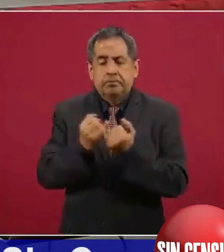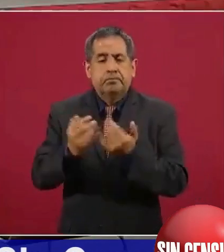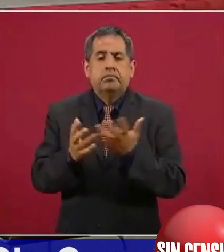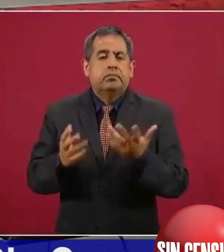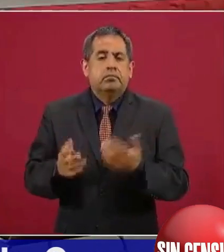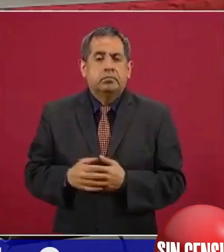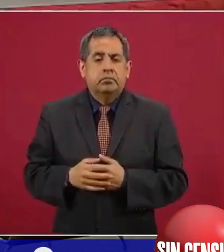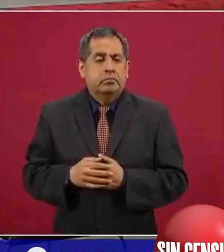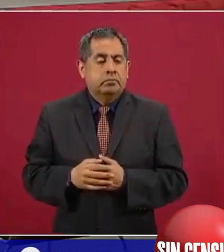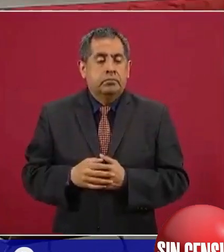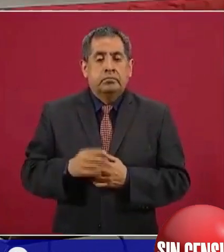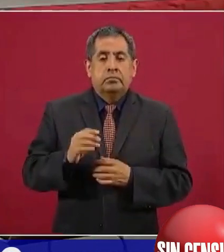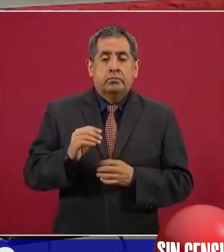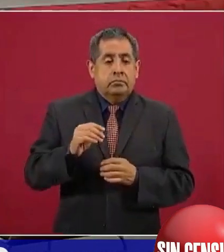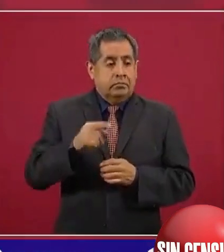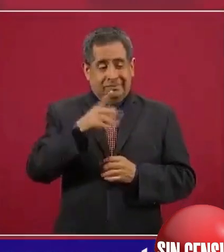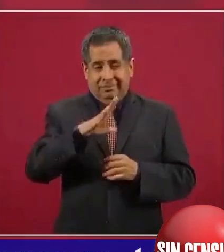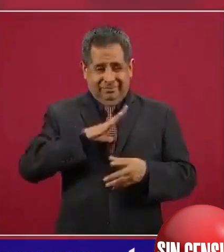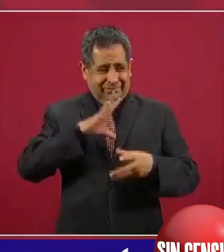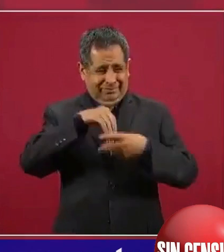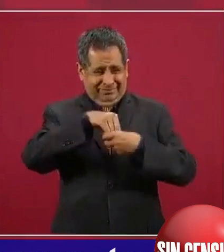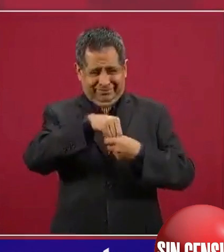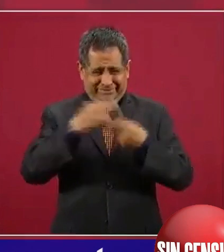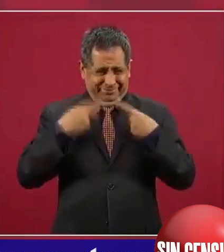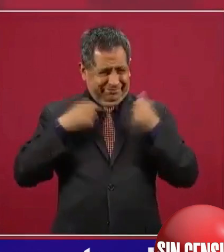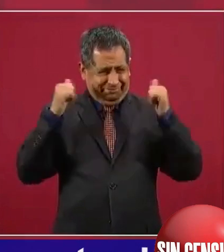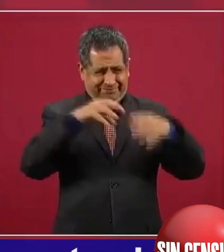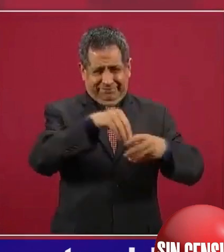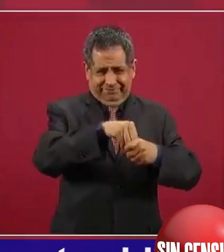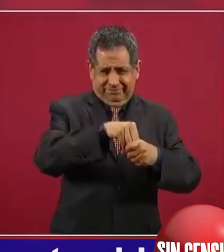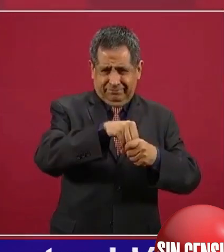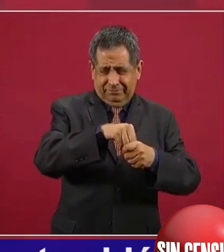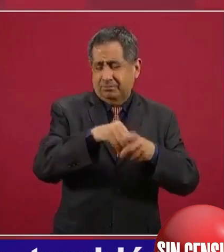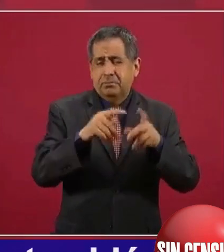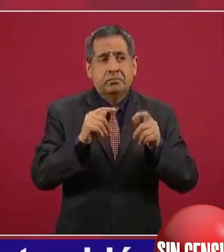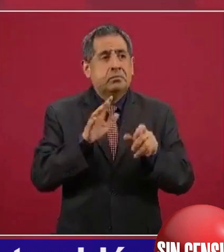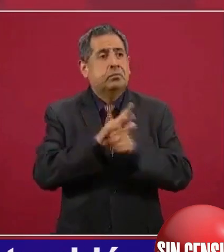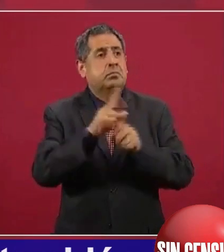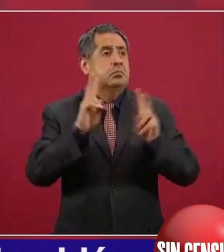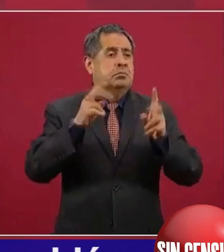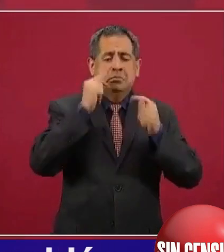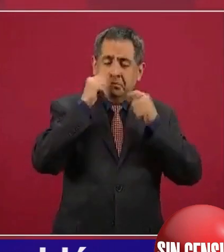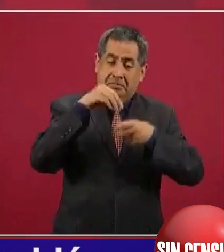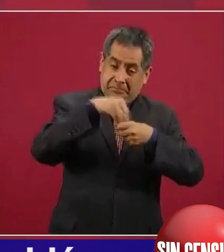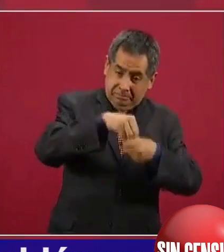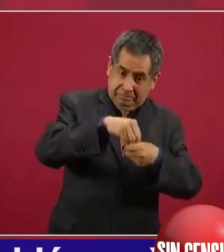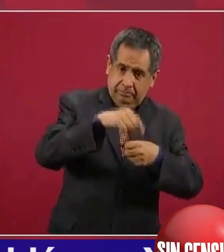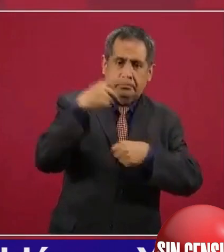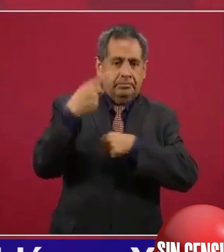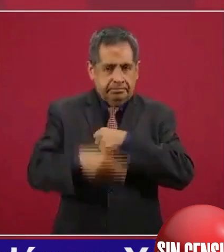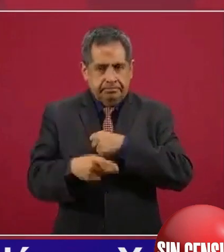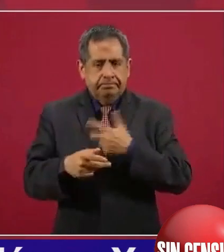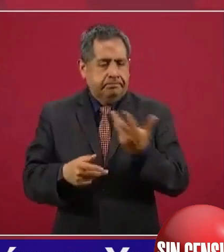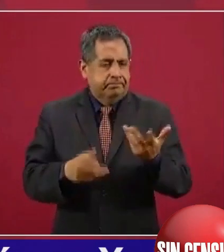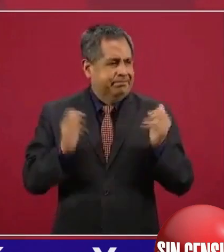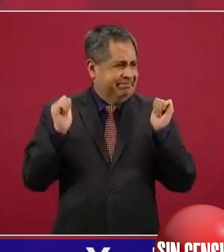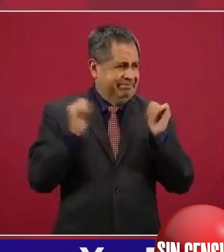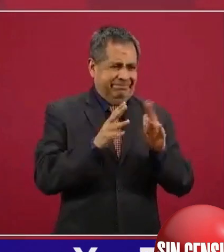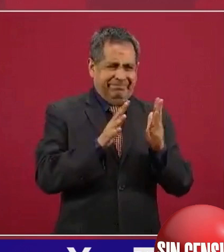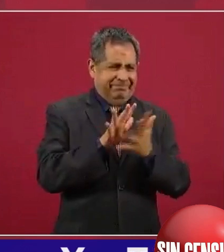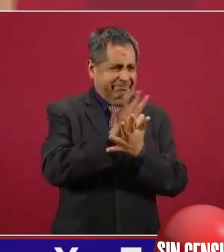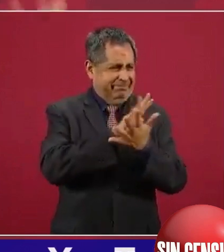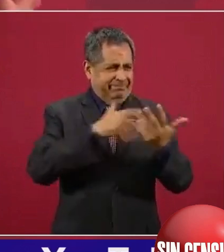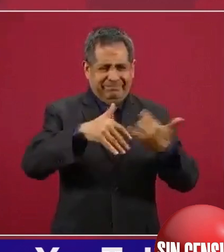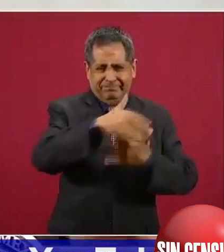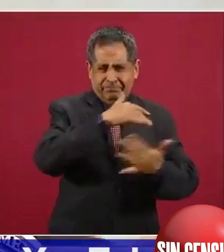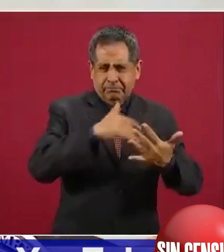no hay una duda científica. Donde hay congregación de personas, sea cual sea la razón, hay riesgo. Lo que hay que pensar en esta dimensión de